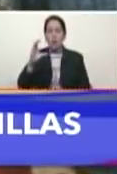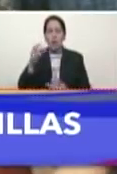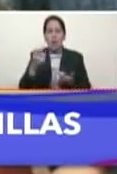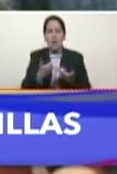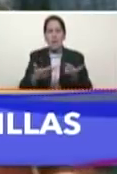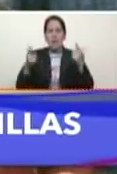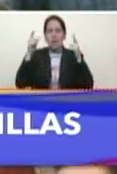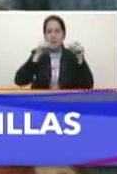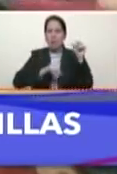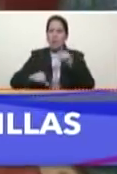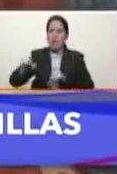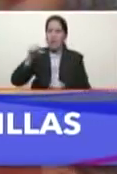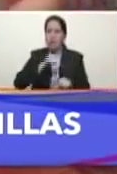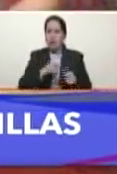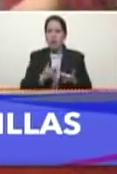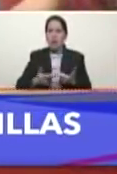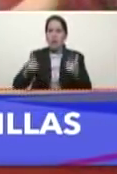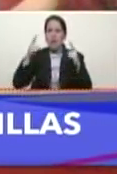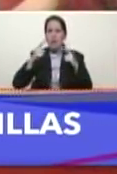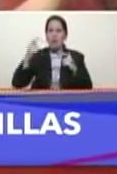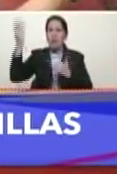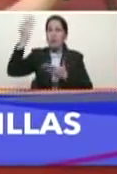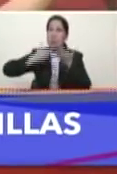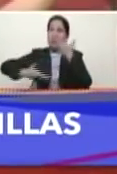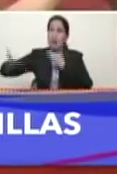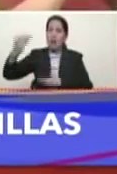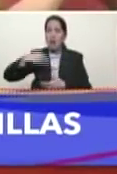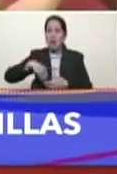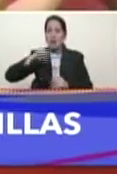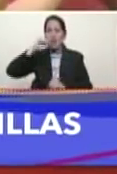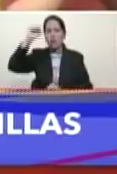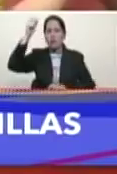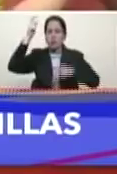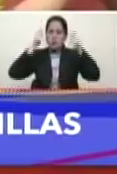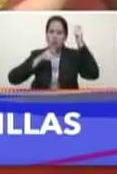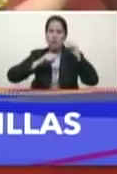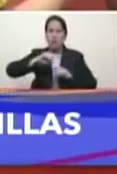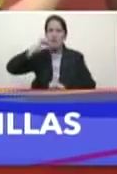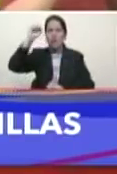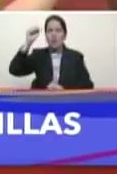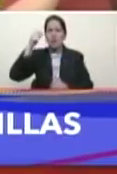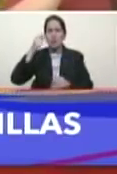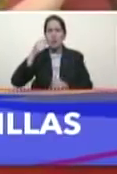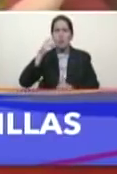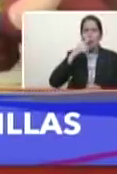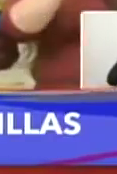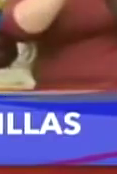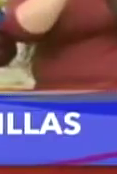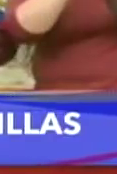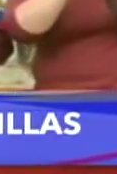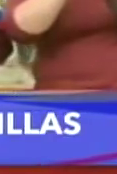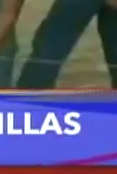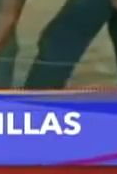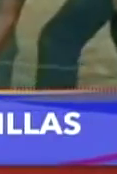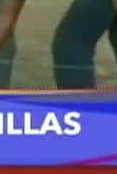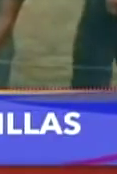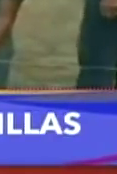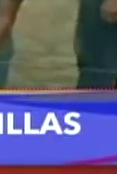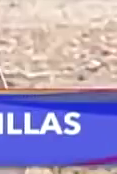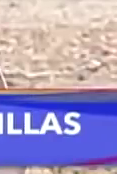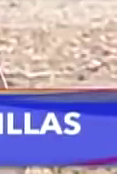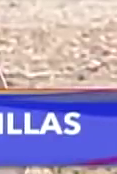agroquímicos y libre de importaciones. ¡Que viva el comandante Chávez! ¡Viva! ¡Que viva el presidente Nicolás Maduro! ¡Viva! ¡Que viva el pueblo